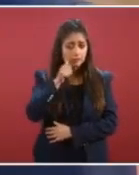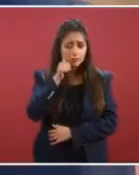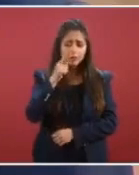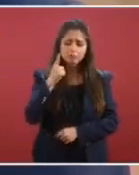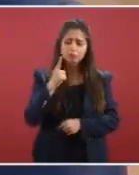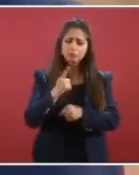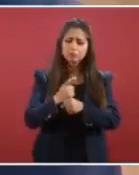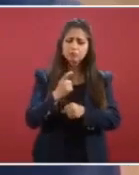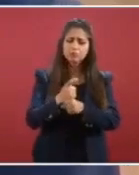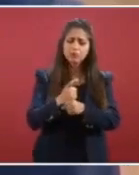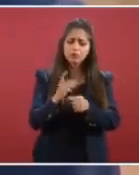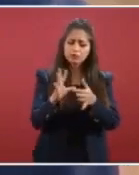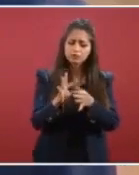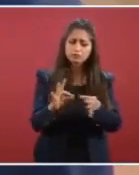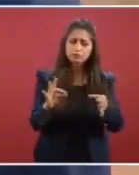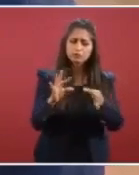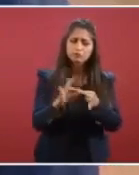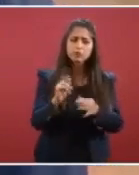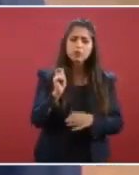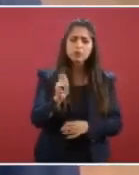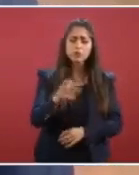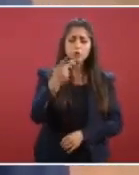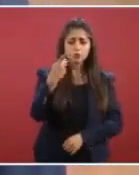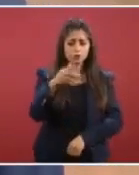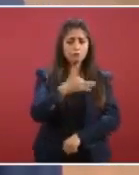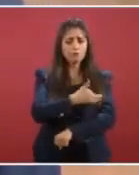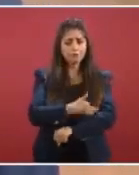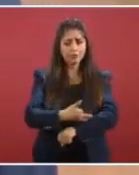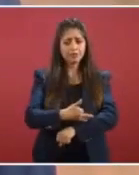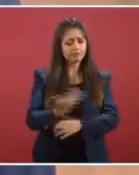de su familia, y así es.